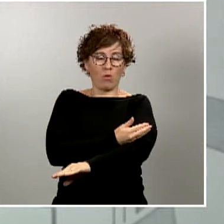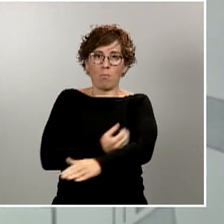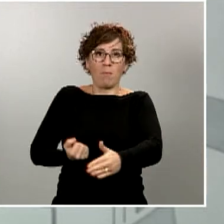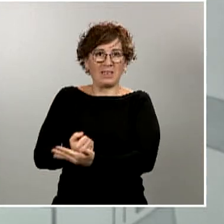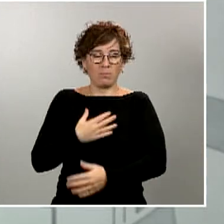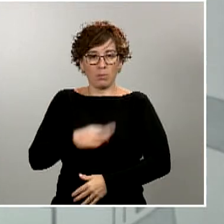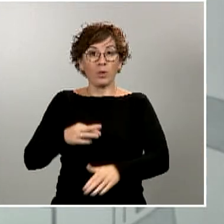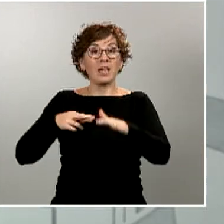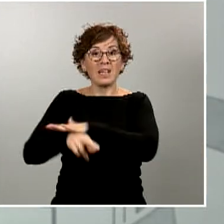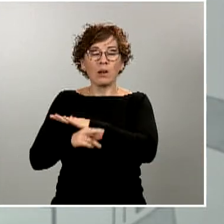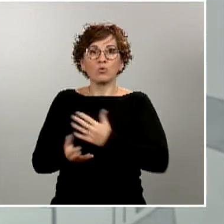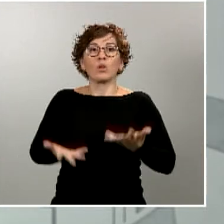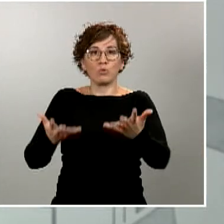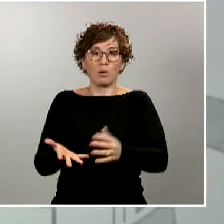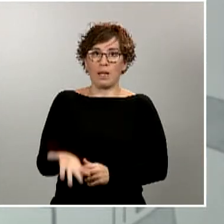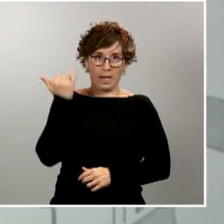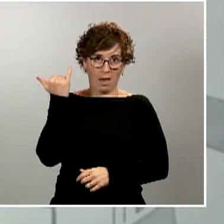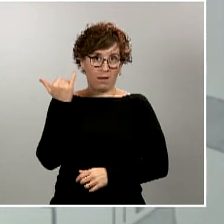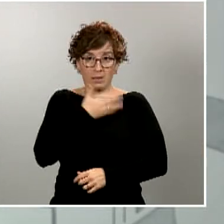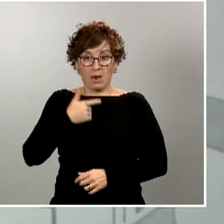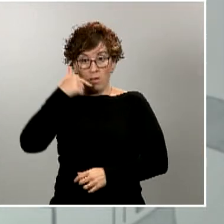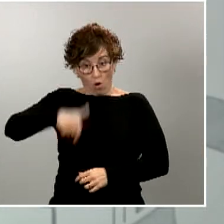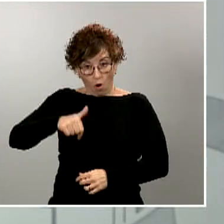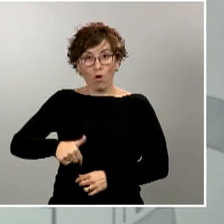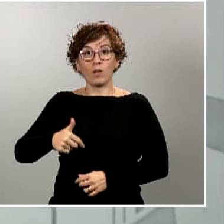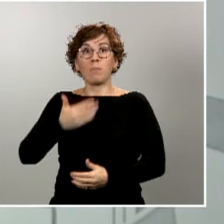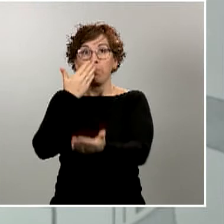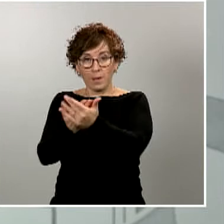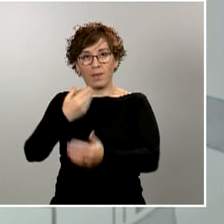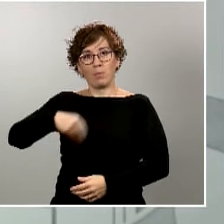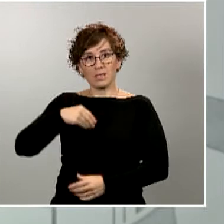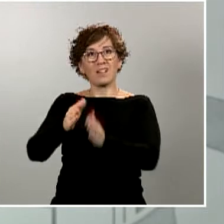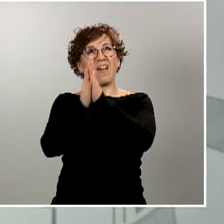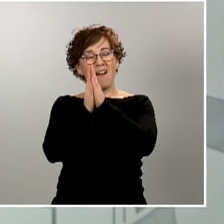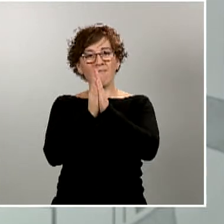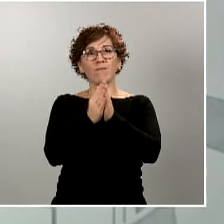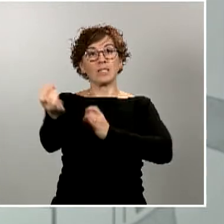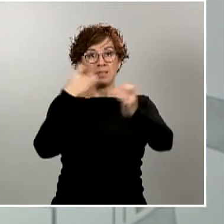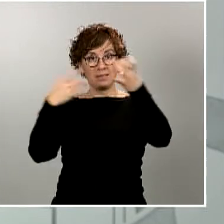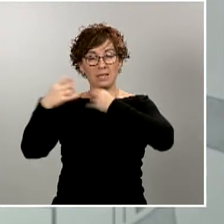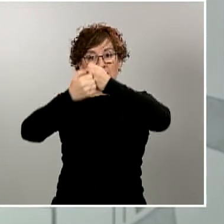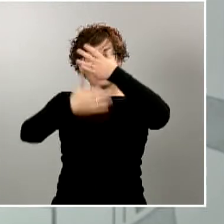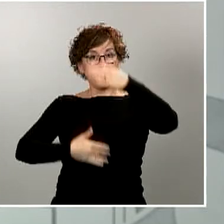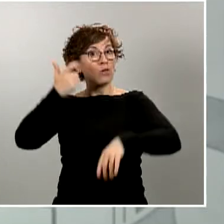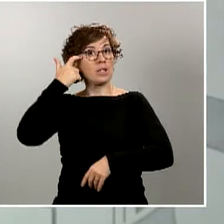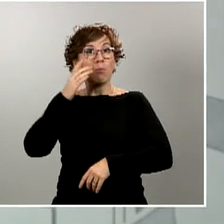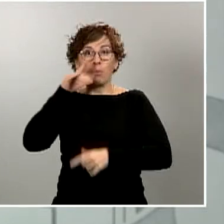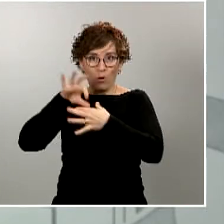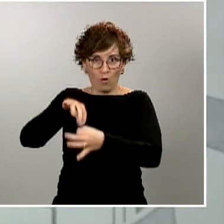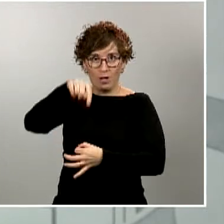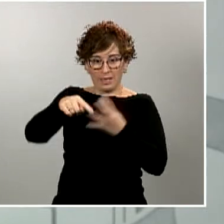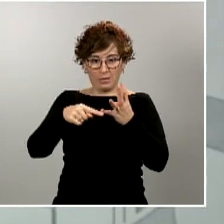tanto, esta petición que hoy ha hecho el presidente del Gobierno de tener este listado de infraestructuras obedece a esto, a tener opciones